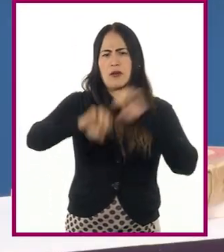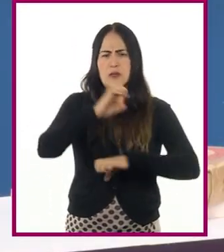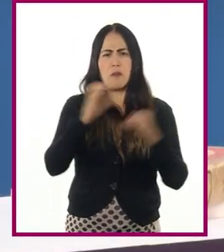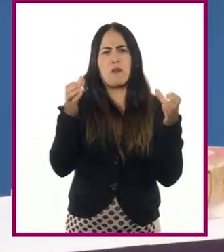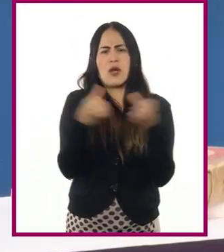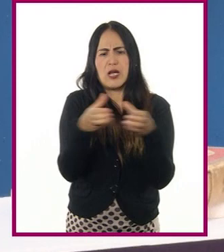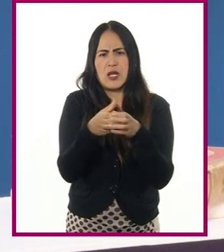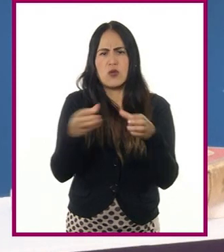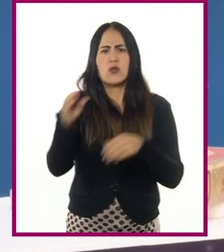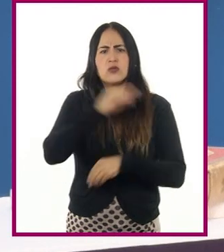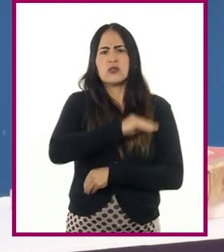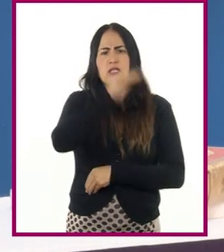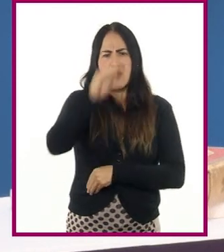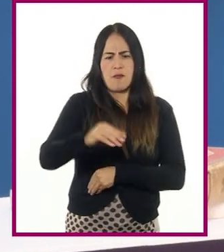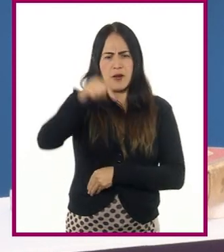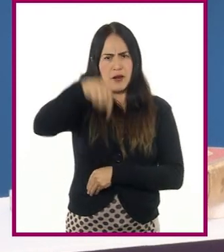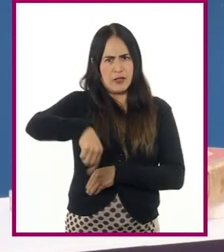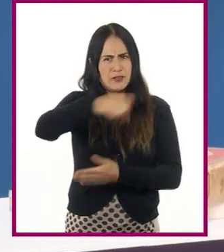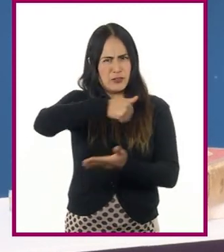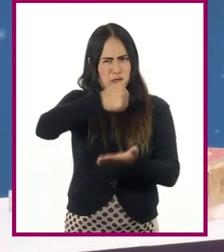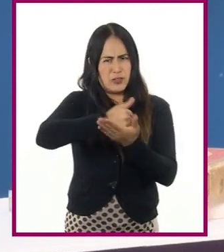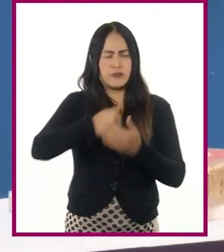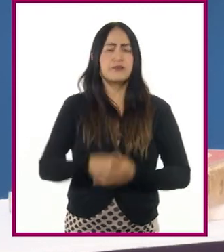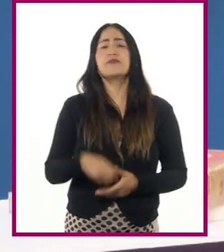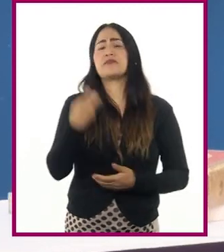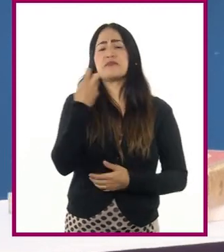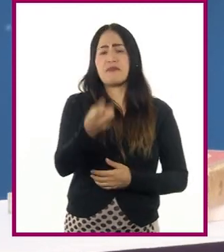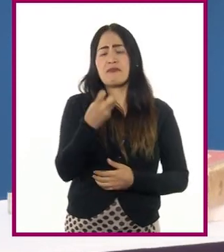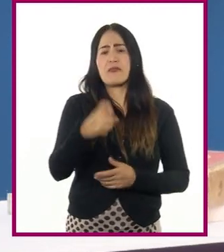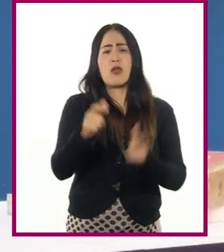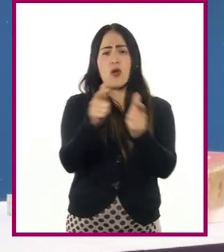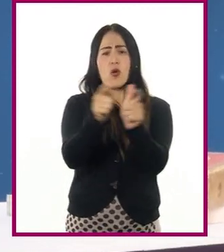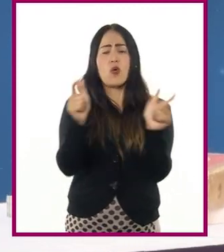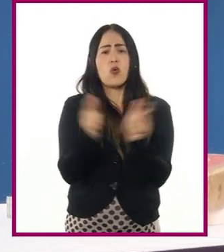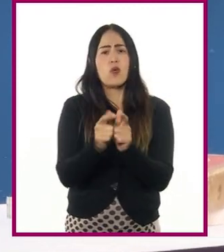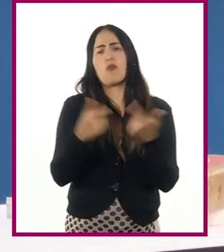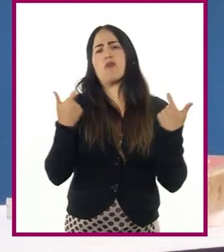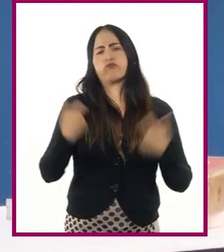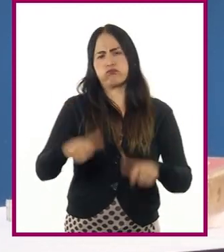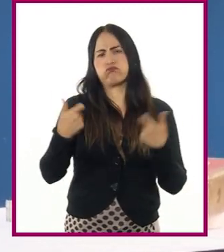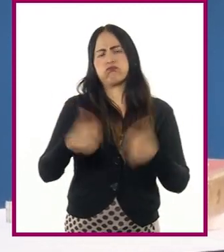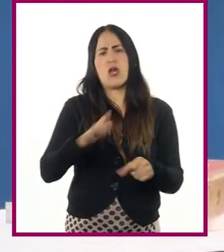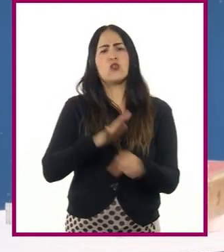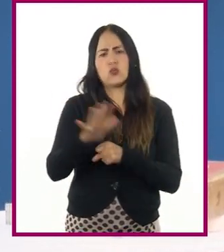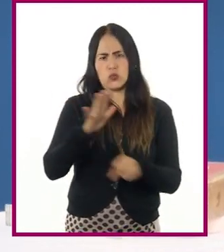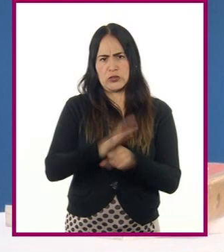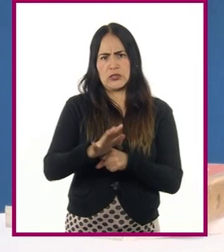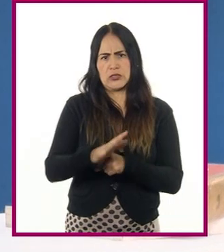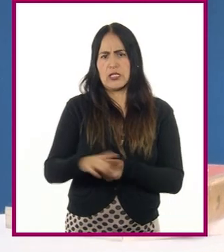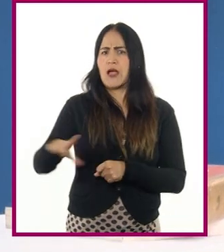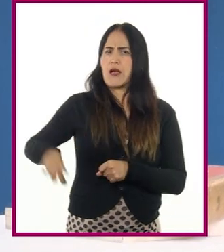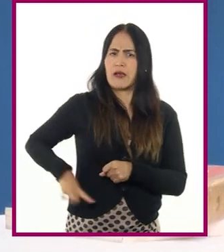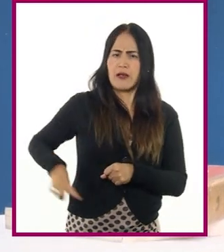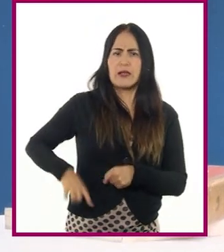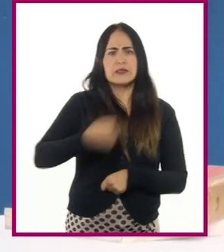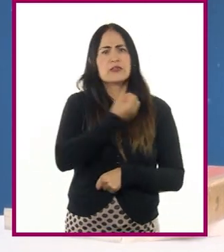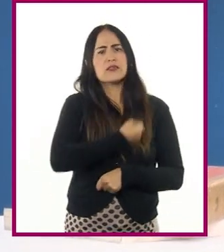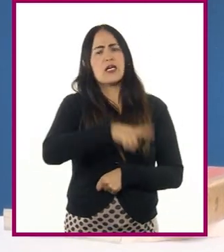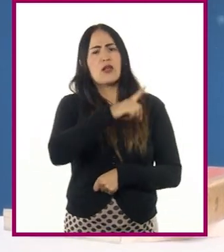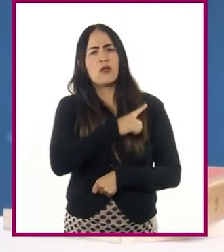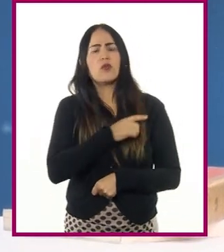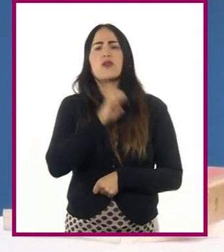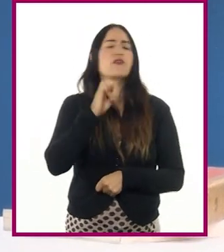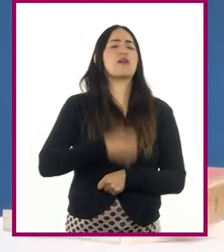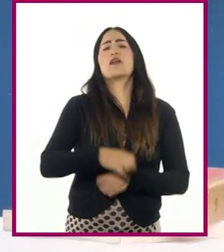empresarios. Esta clase media se nutrió de la prosperidad económica, del gasto público en salud, educación